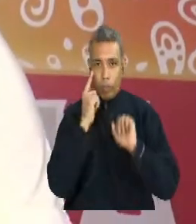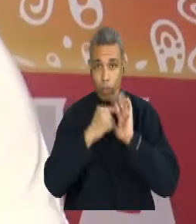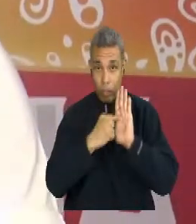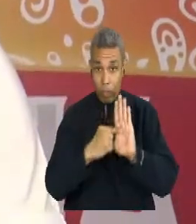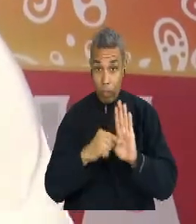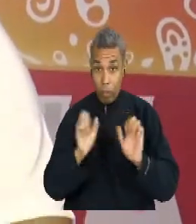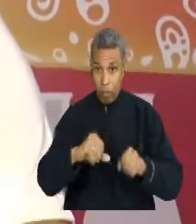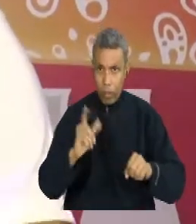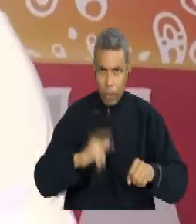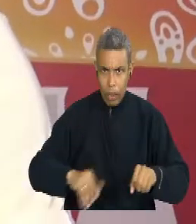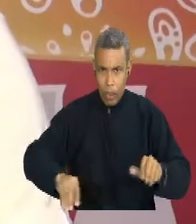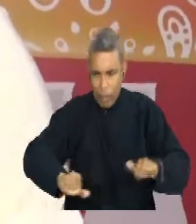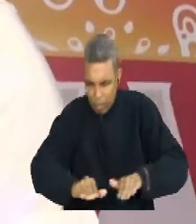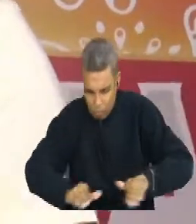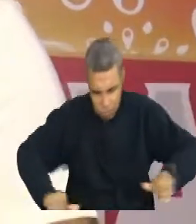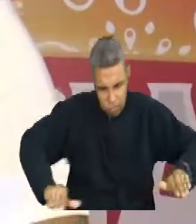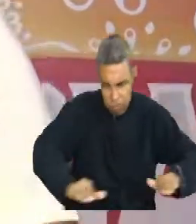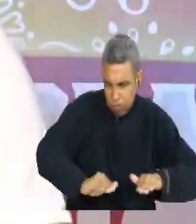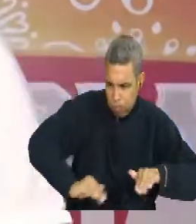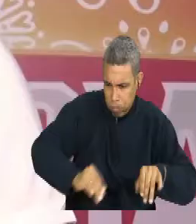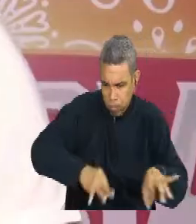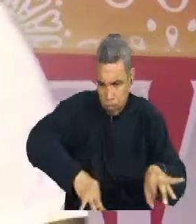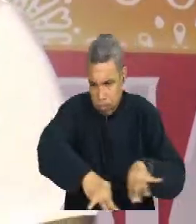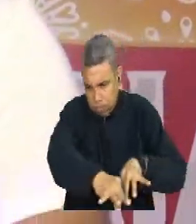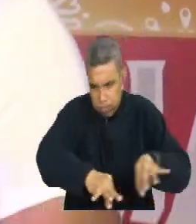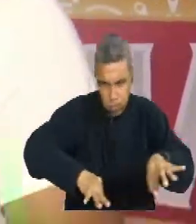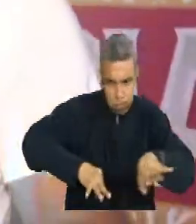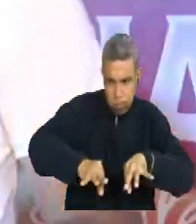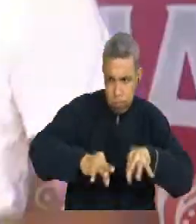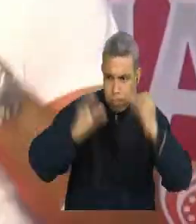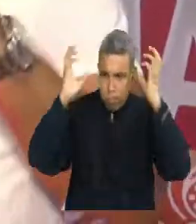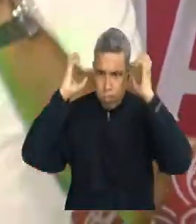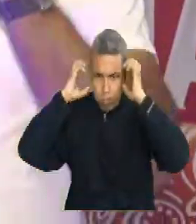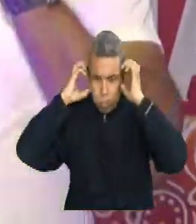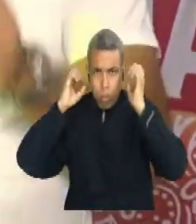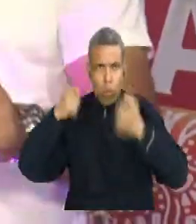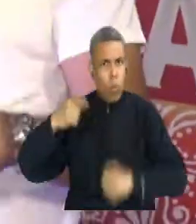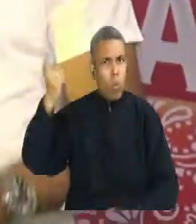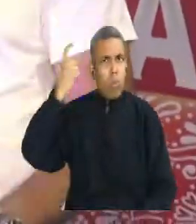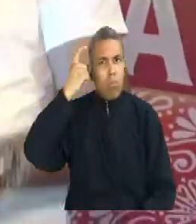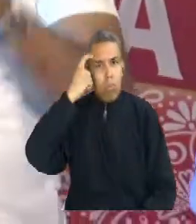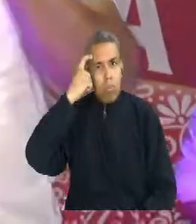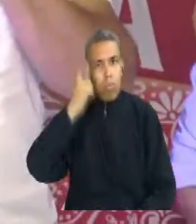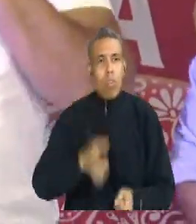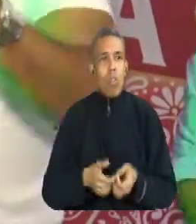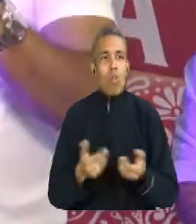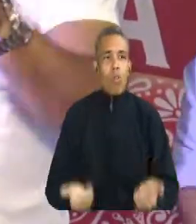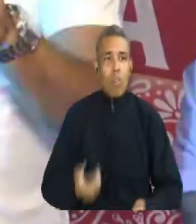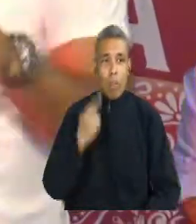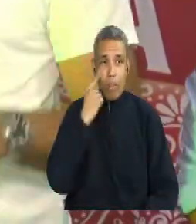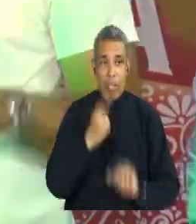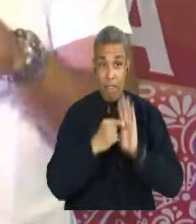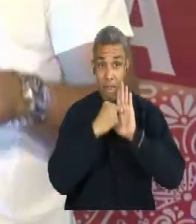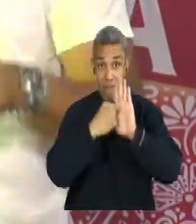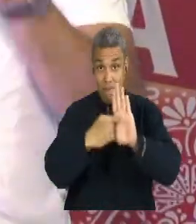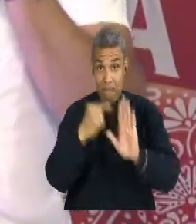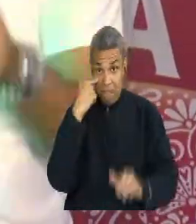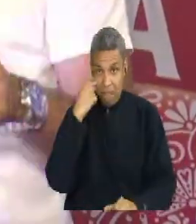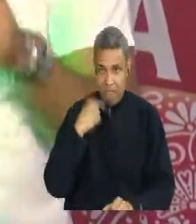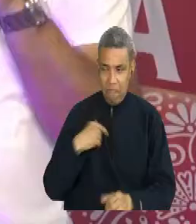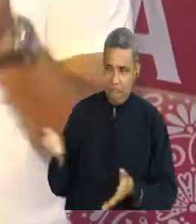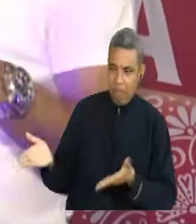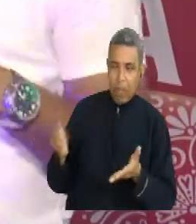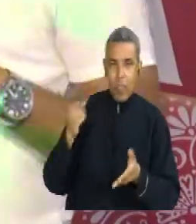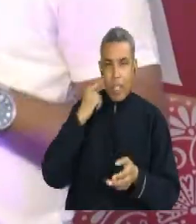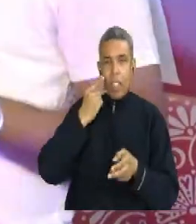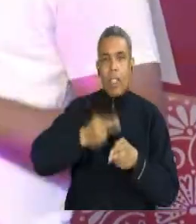va a mostrar este día para sí mismo defender ese honor y ser el campeón de esa nuestra segunda batalla. Con ustedes,